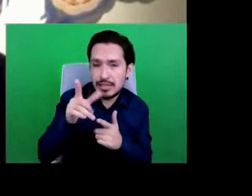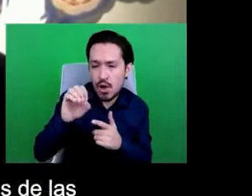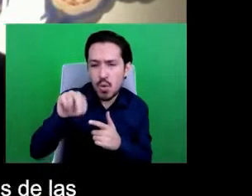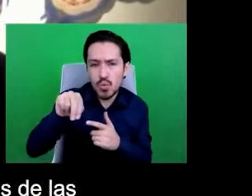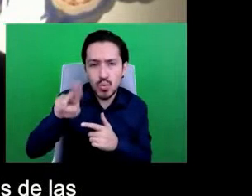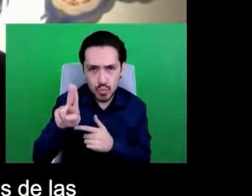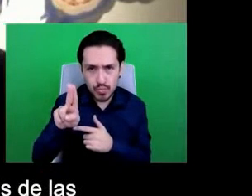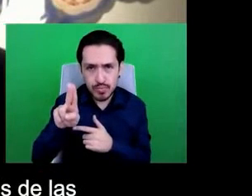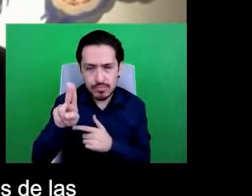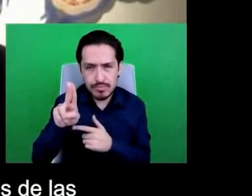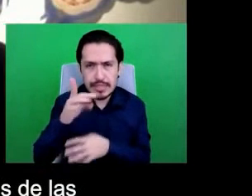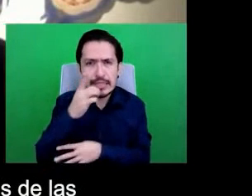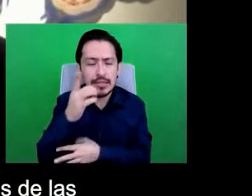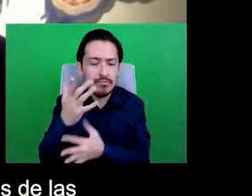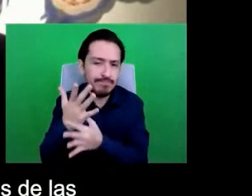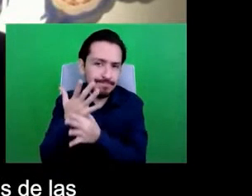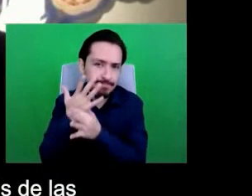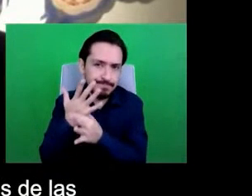enfatiza en lo